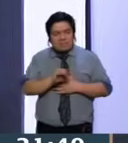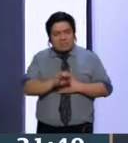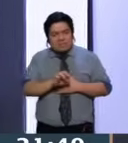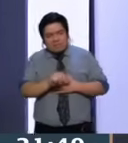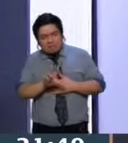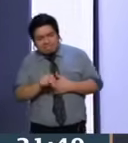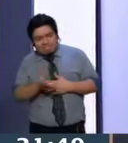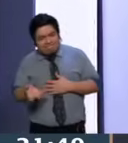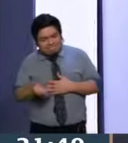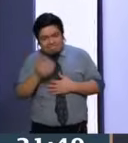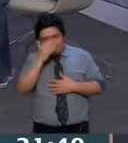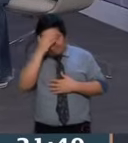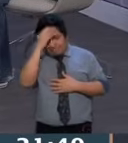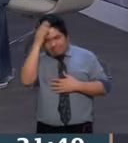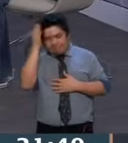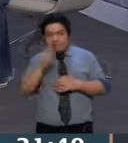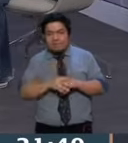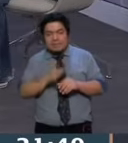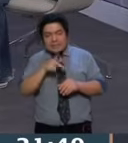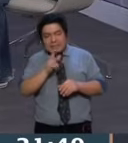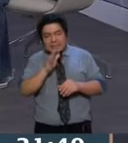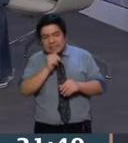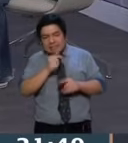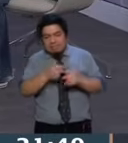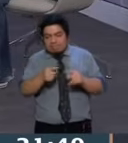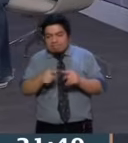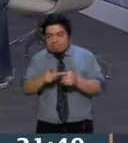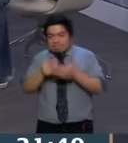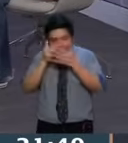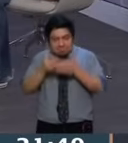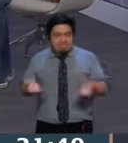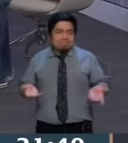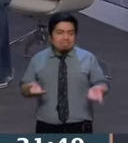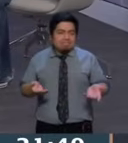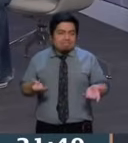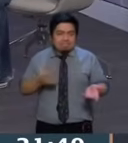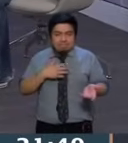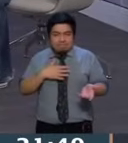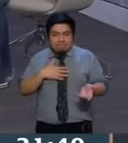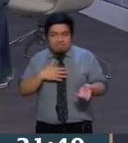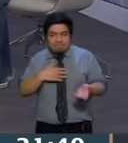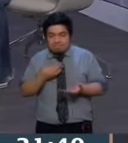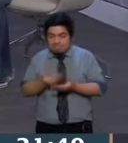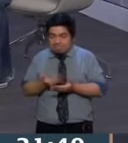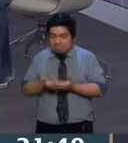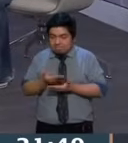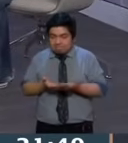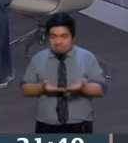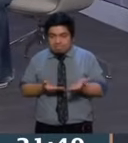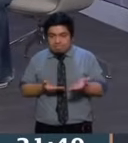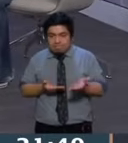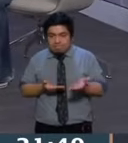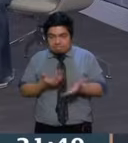no Pero pónganse a basarnos- proponer A mí sí cosas me gustaría inteligentes. Pero no podemos no basarnos. O sea, yo tengo que basarme en evidencia. Exacto. No,